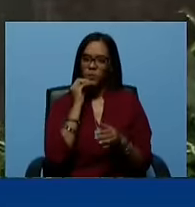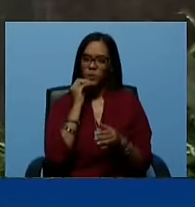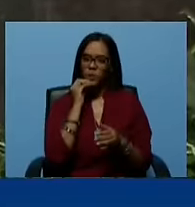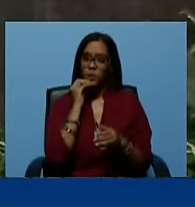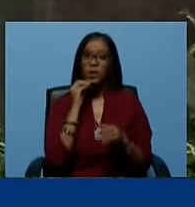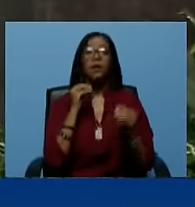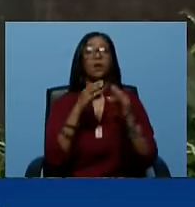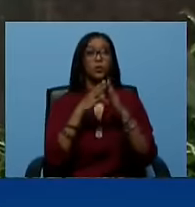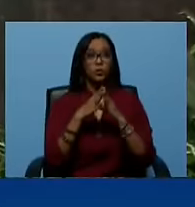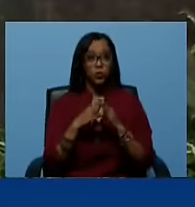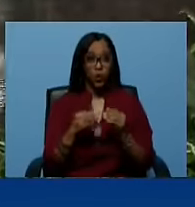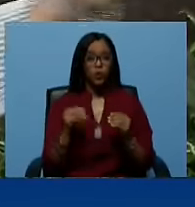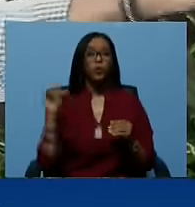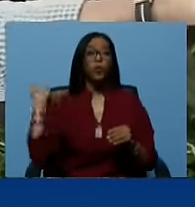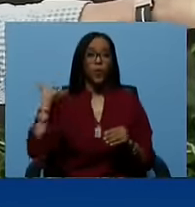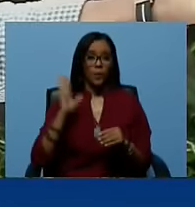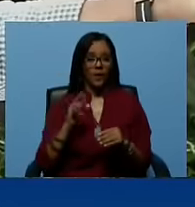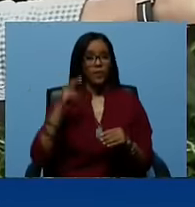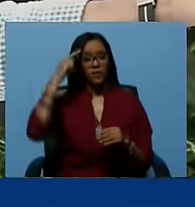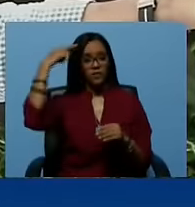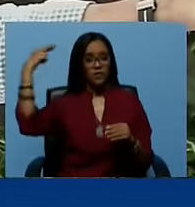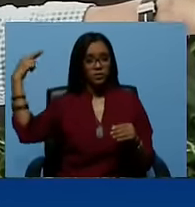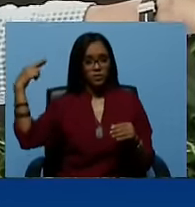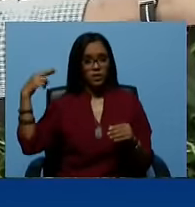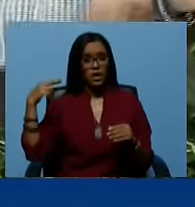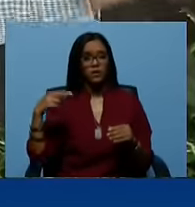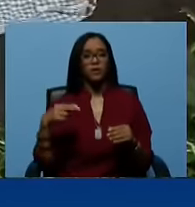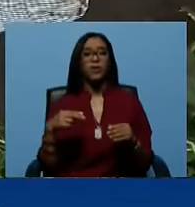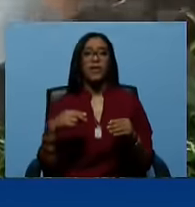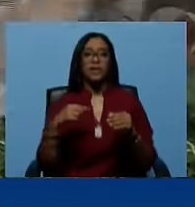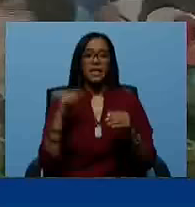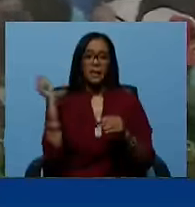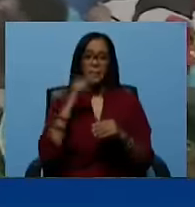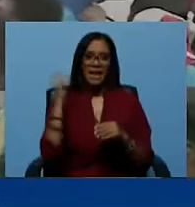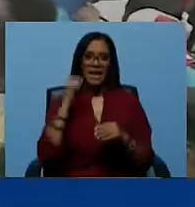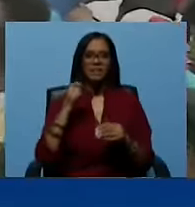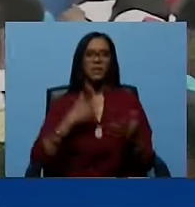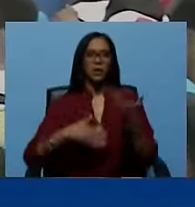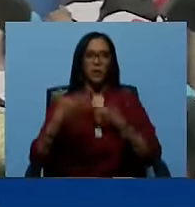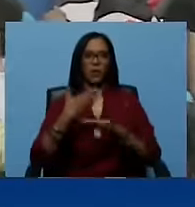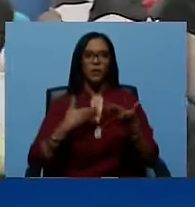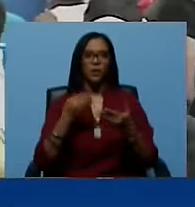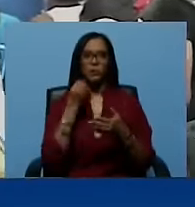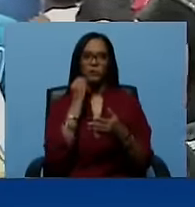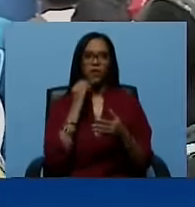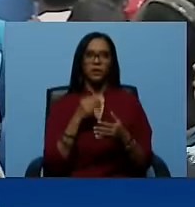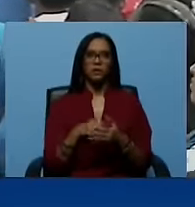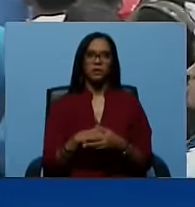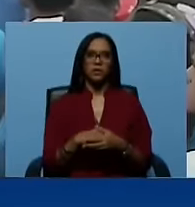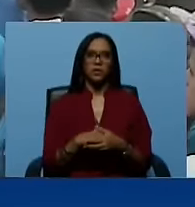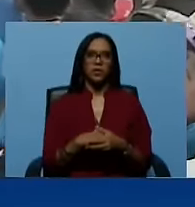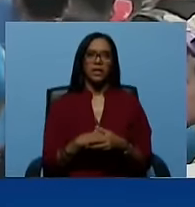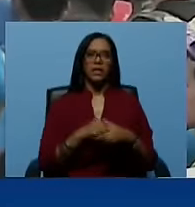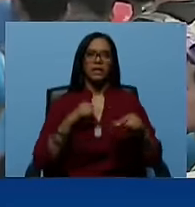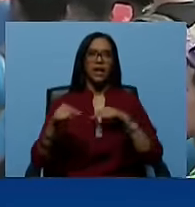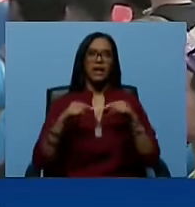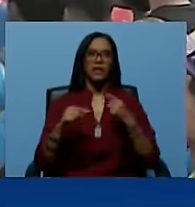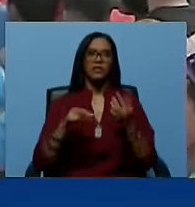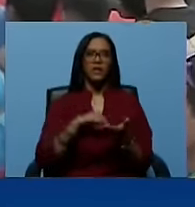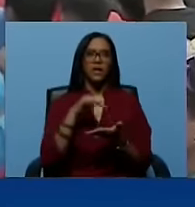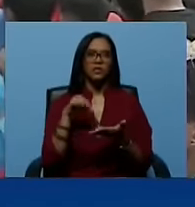Todo eso lo vengo reflexionando de meses y lo he compartido con las muchachas, los muchachos de la Dirección